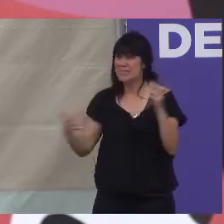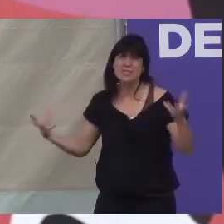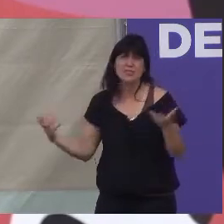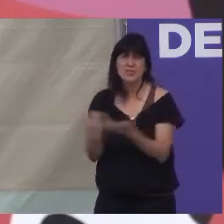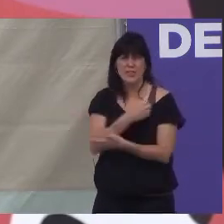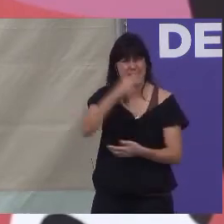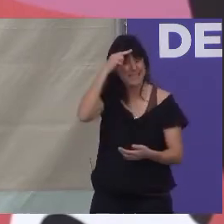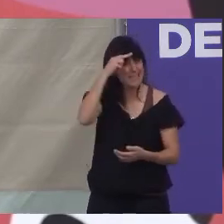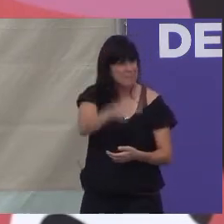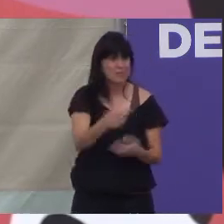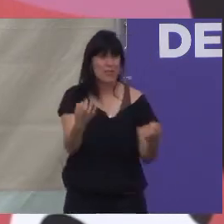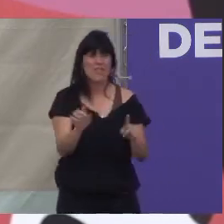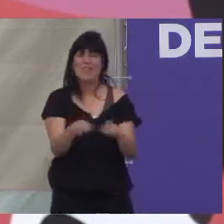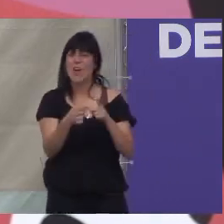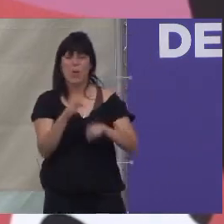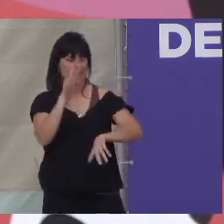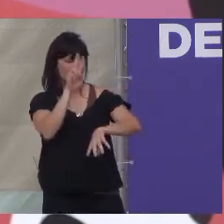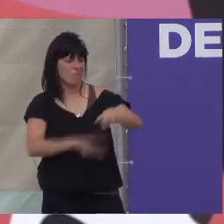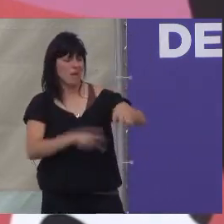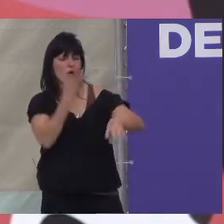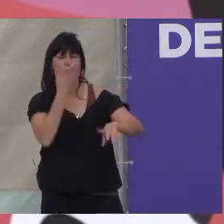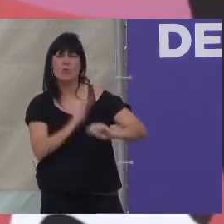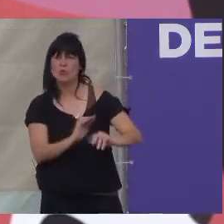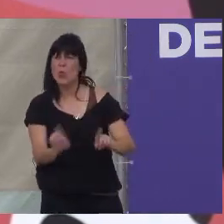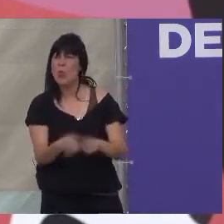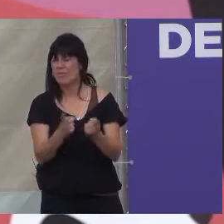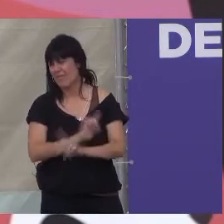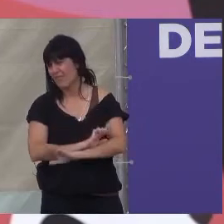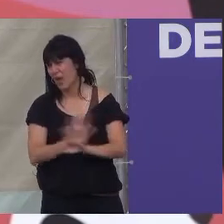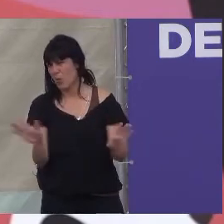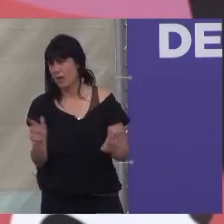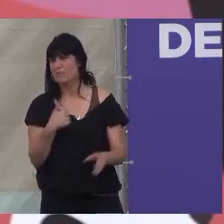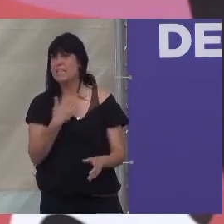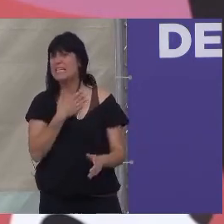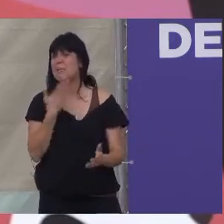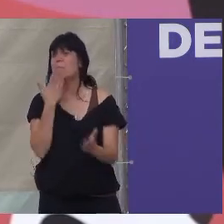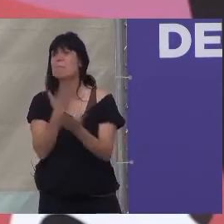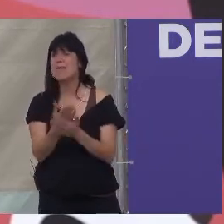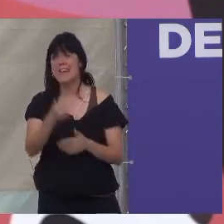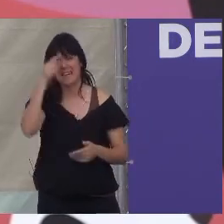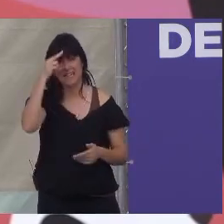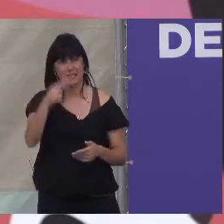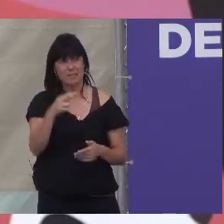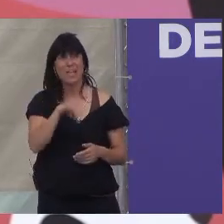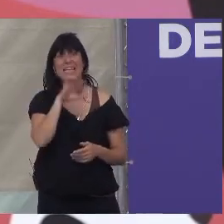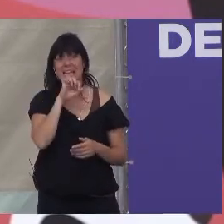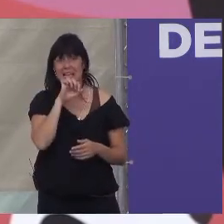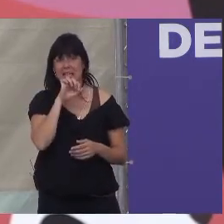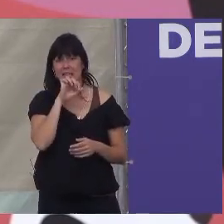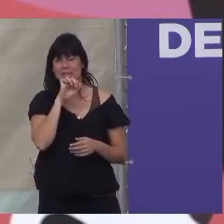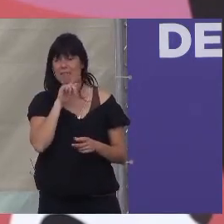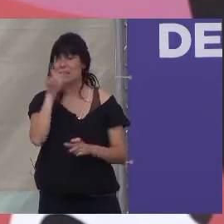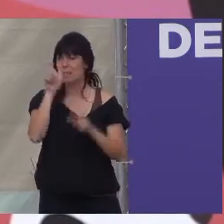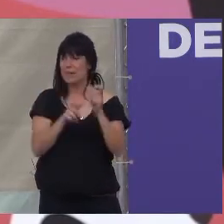personas, independientemente del color de la piel. Me gustaría pedir respeto a todas las personas,